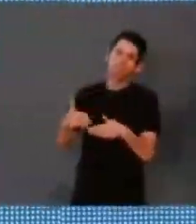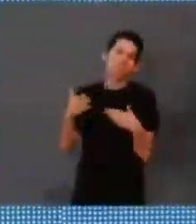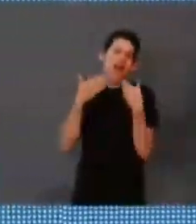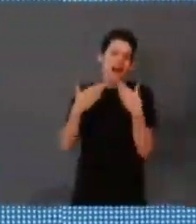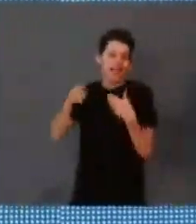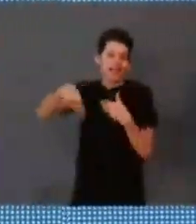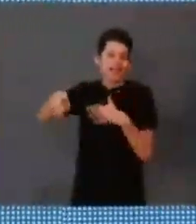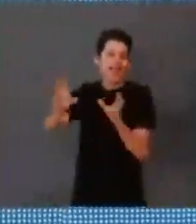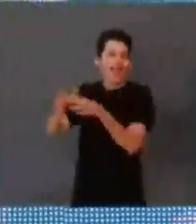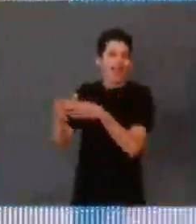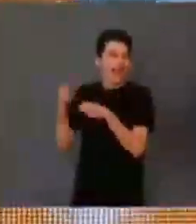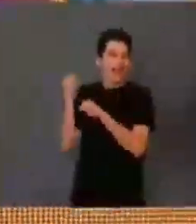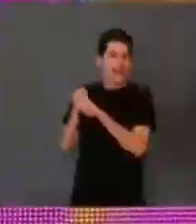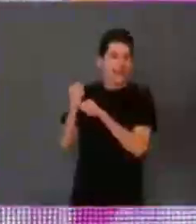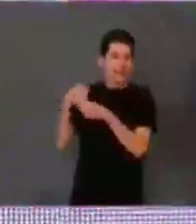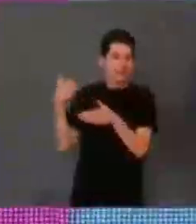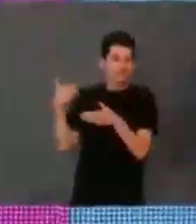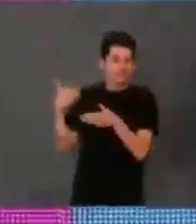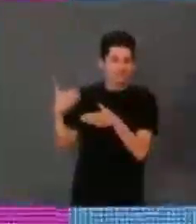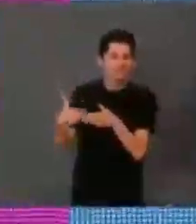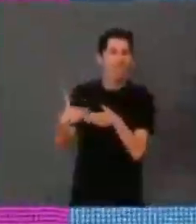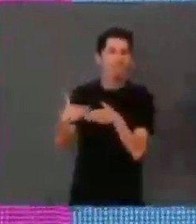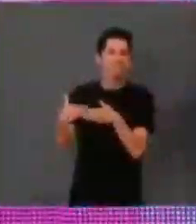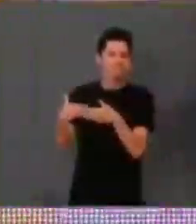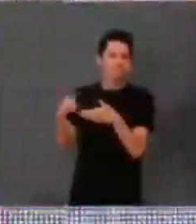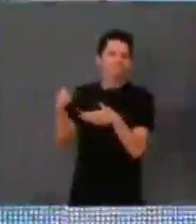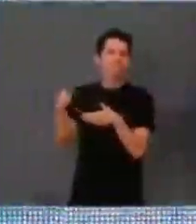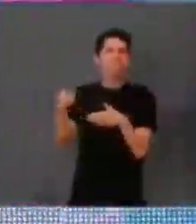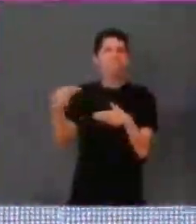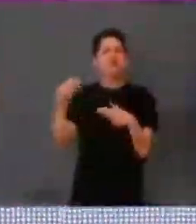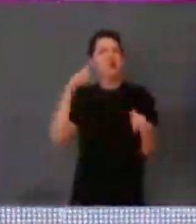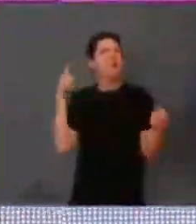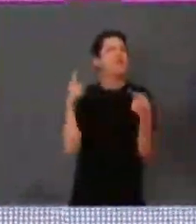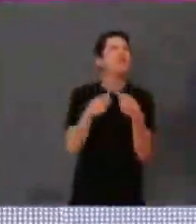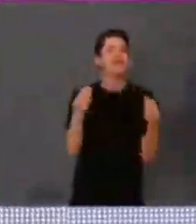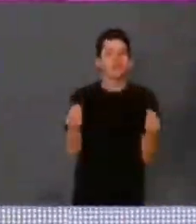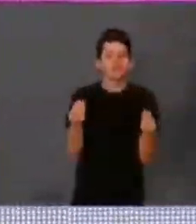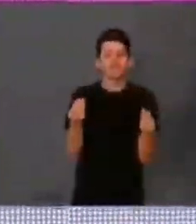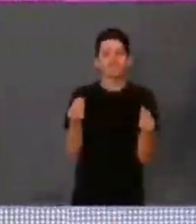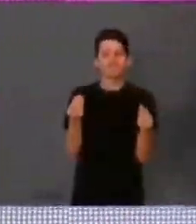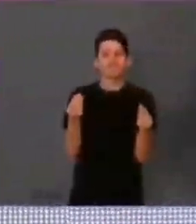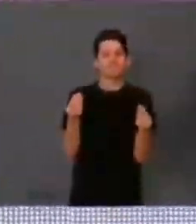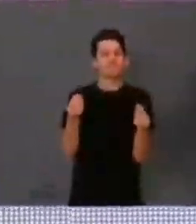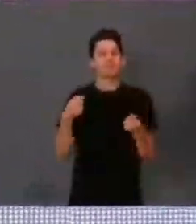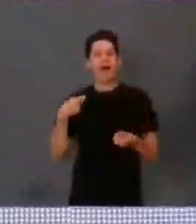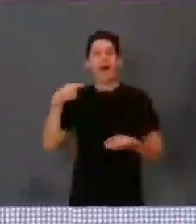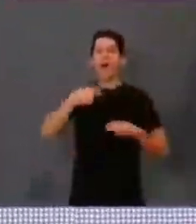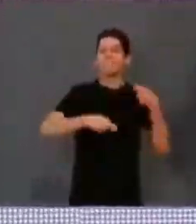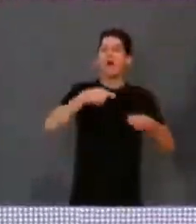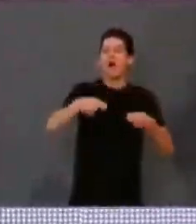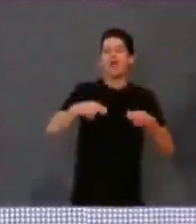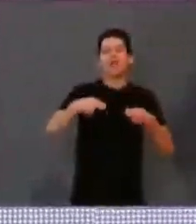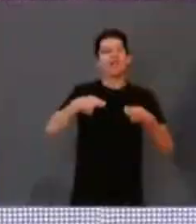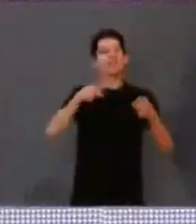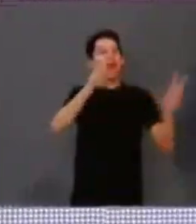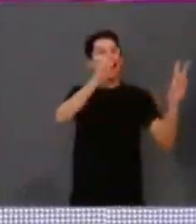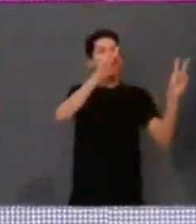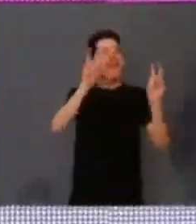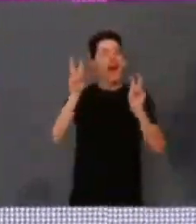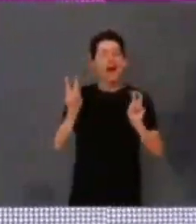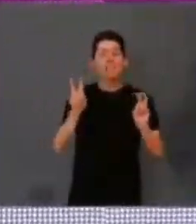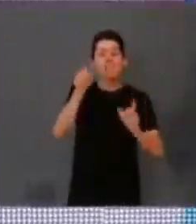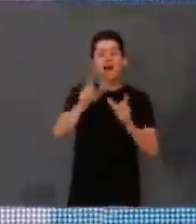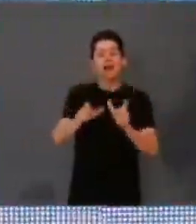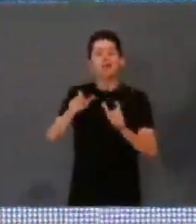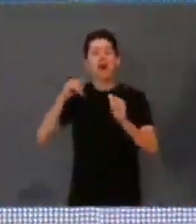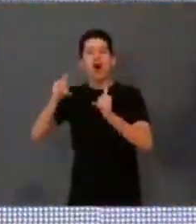trabajando para que esto sea posible fue contribuir al posi conocimiento y visibilidad pública de las temáticas relevantes para